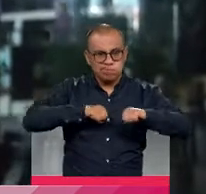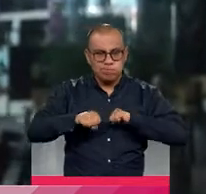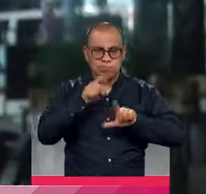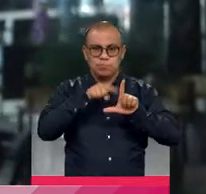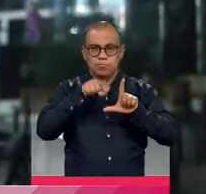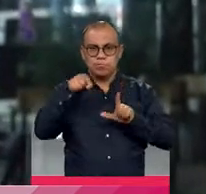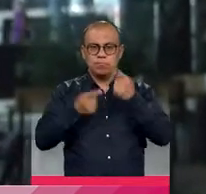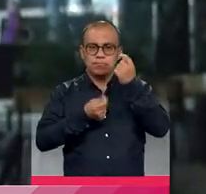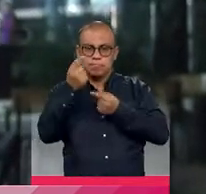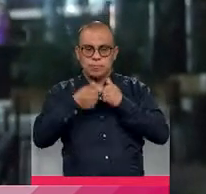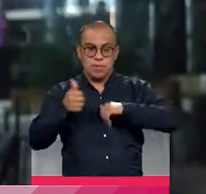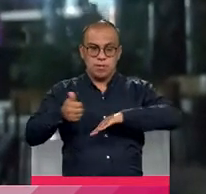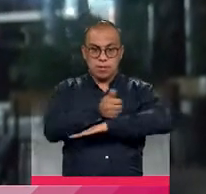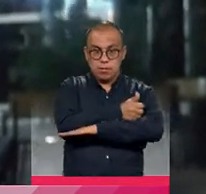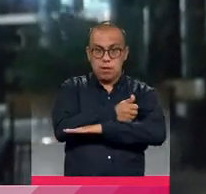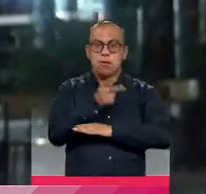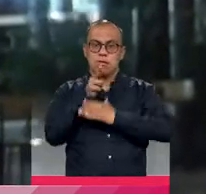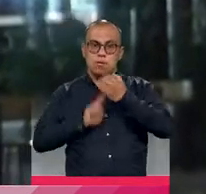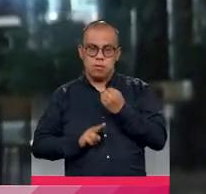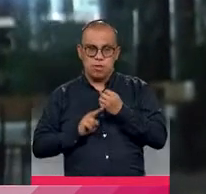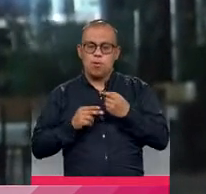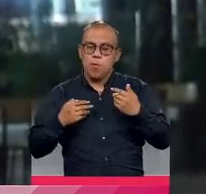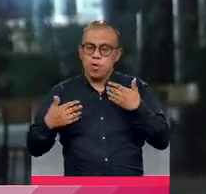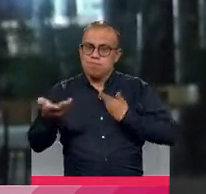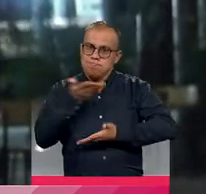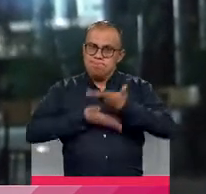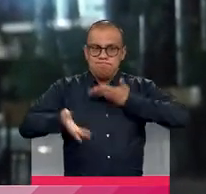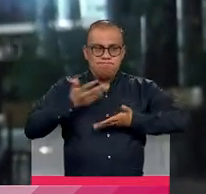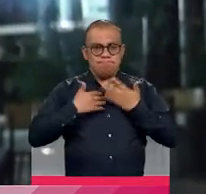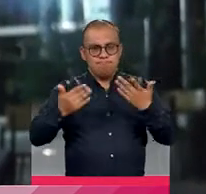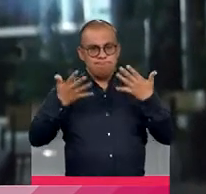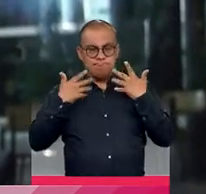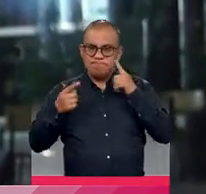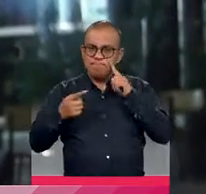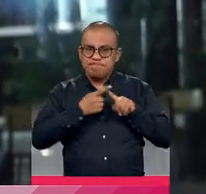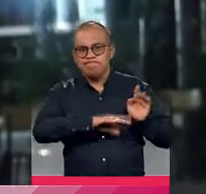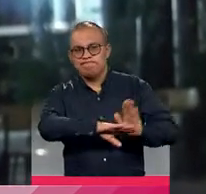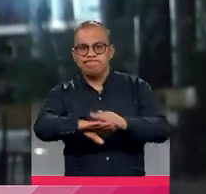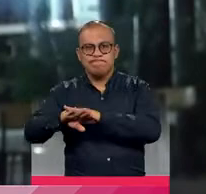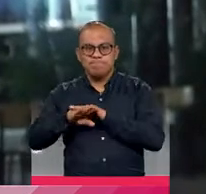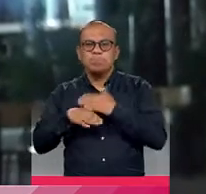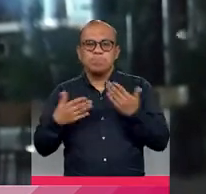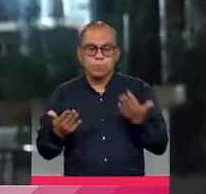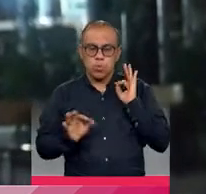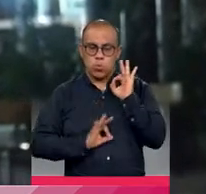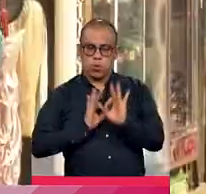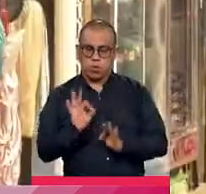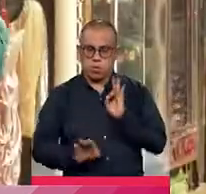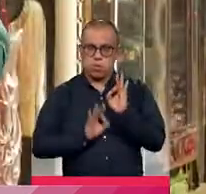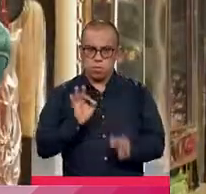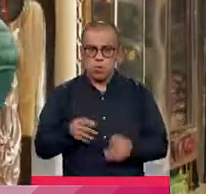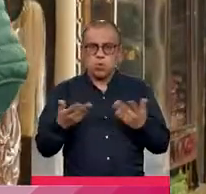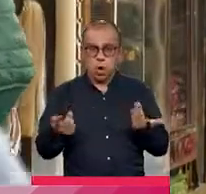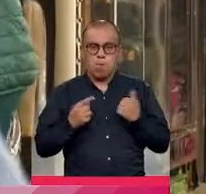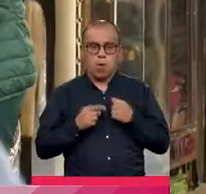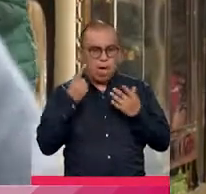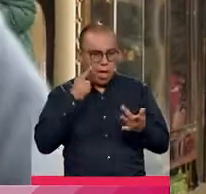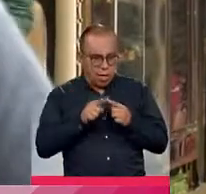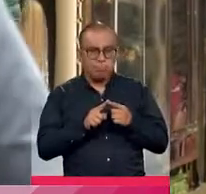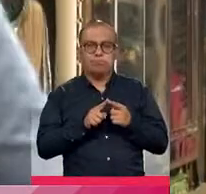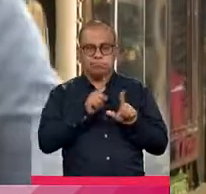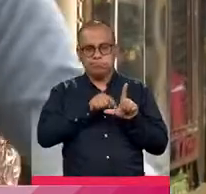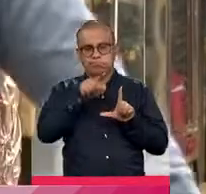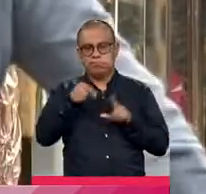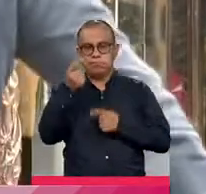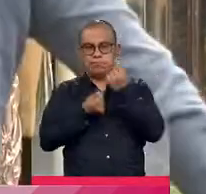sector gastrobar y dar también un aire a la ciudadanía y el llamado muy especial es cuidémonos preservando la economía. Según